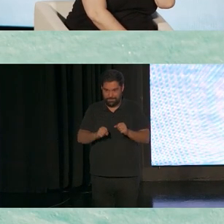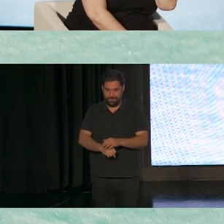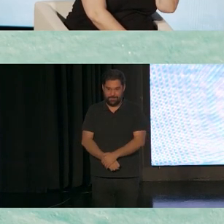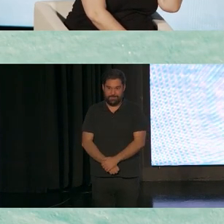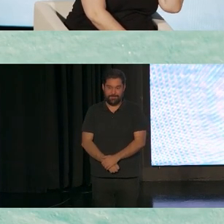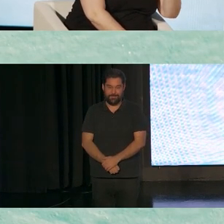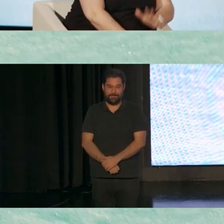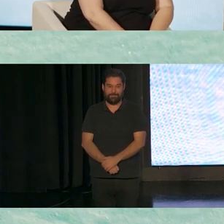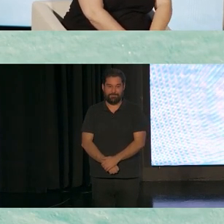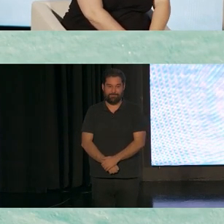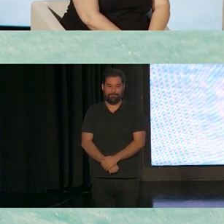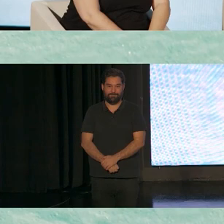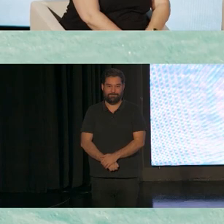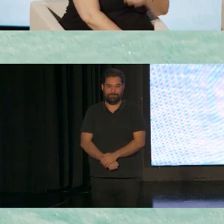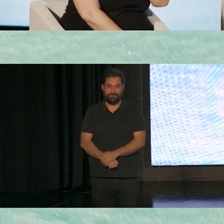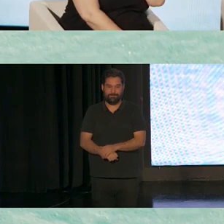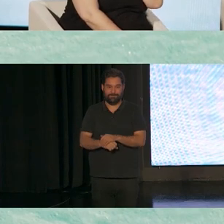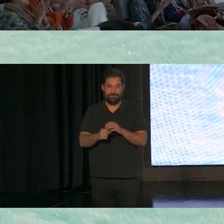imposible hay